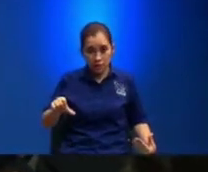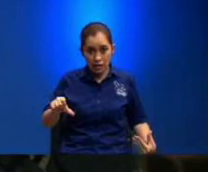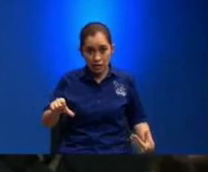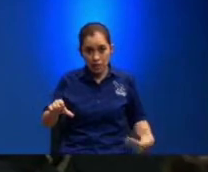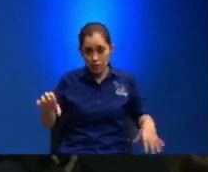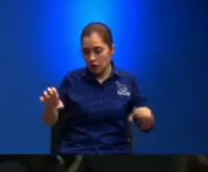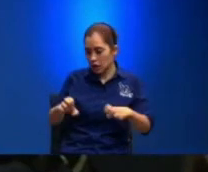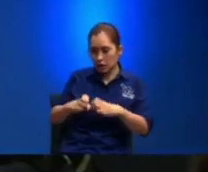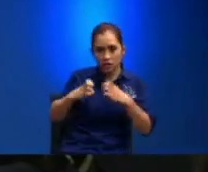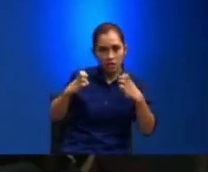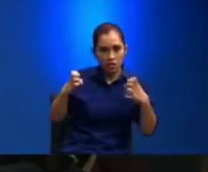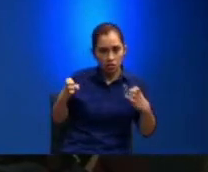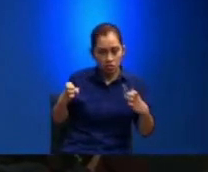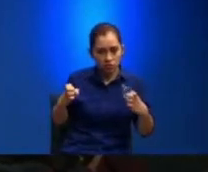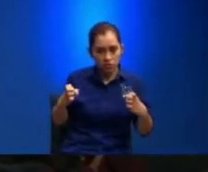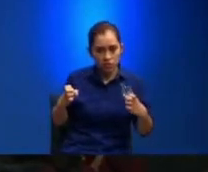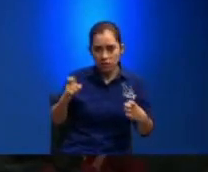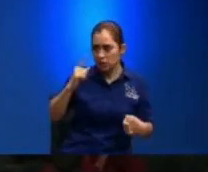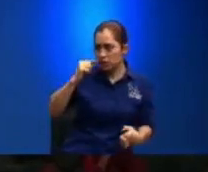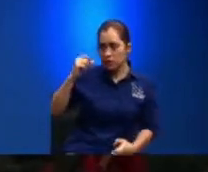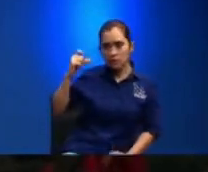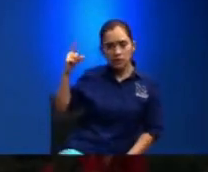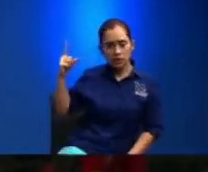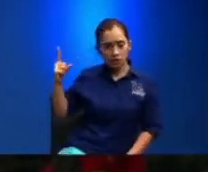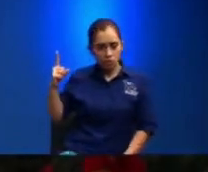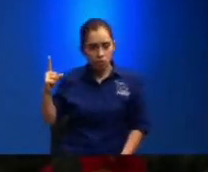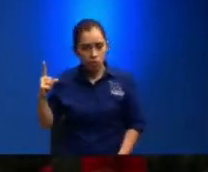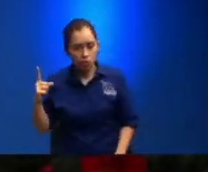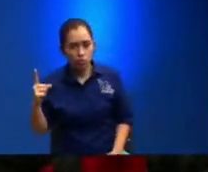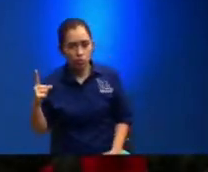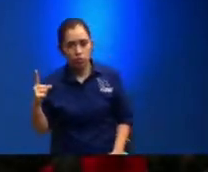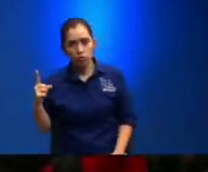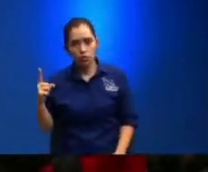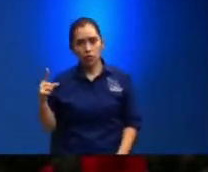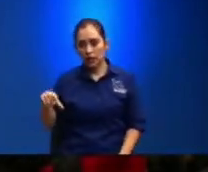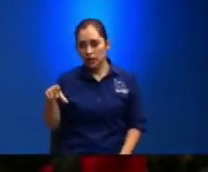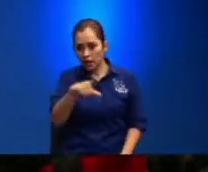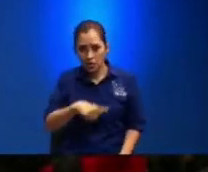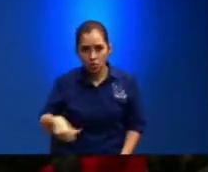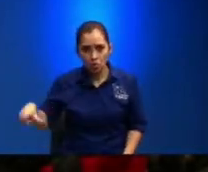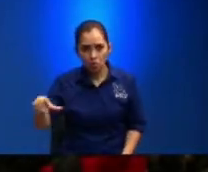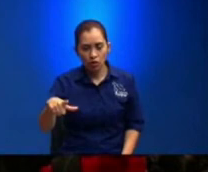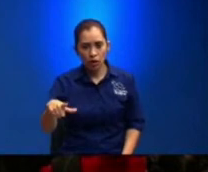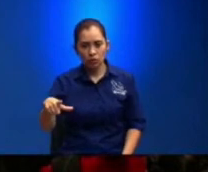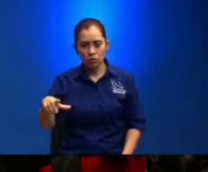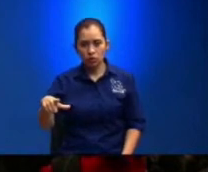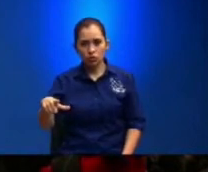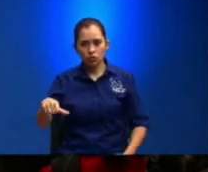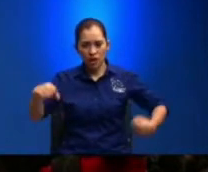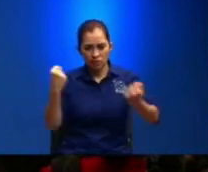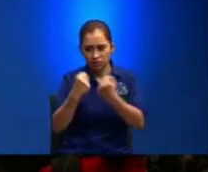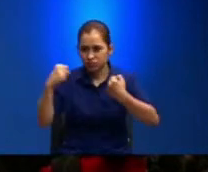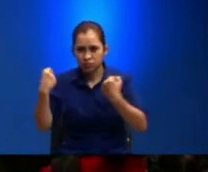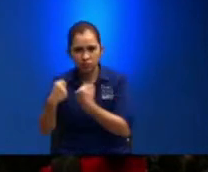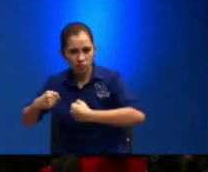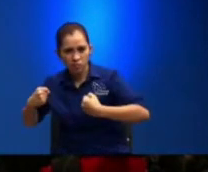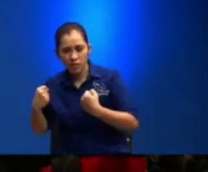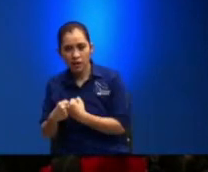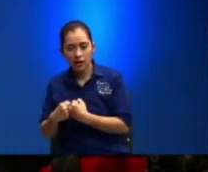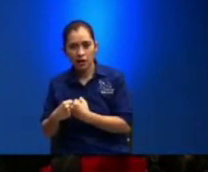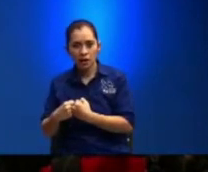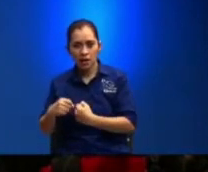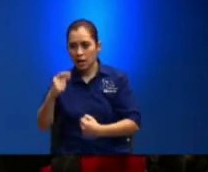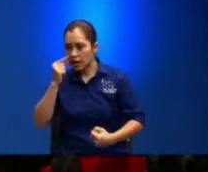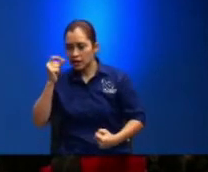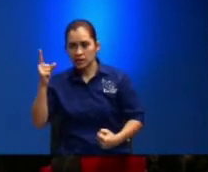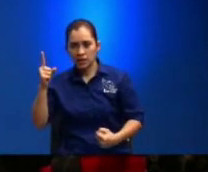hay una batalla hay una batalla está la trinidad en acción y entonces el señor lo reprende y le dice el señor te reprenda